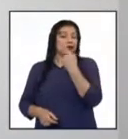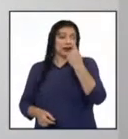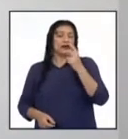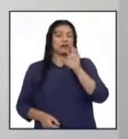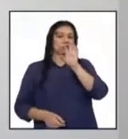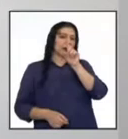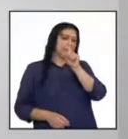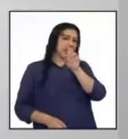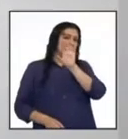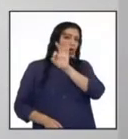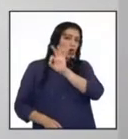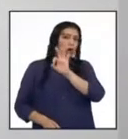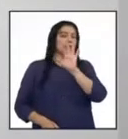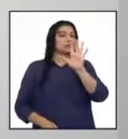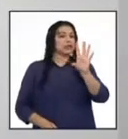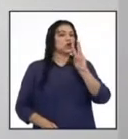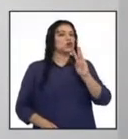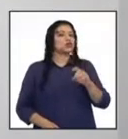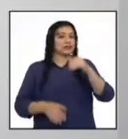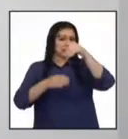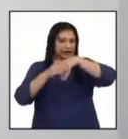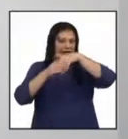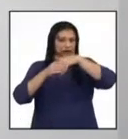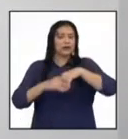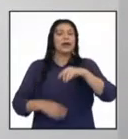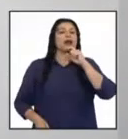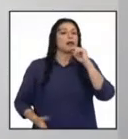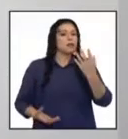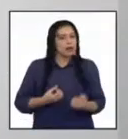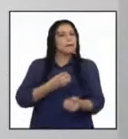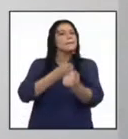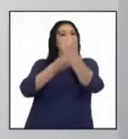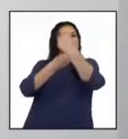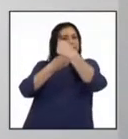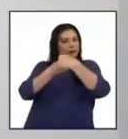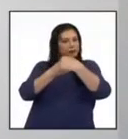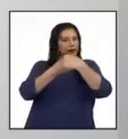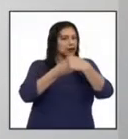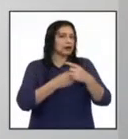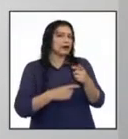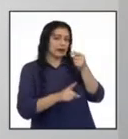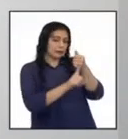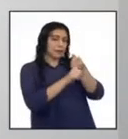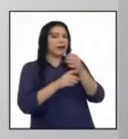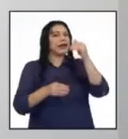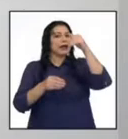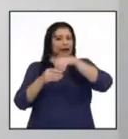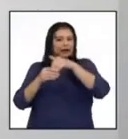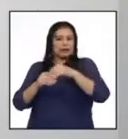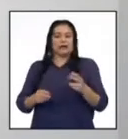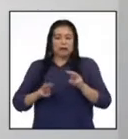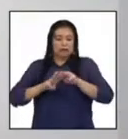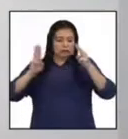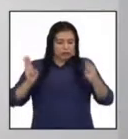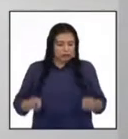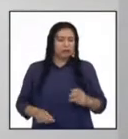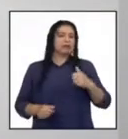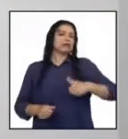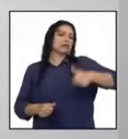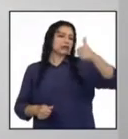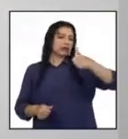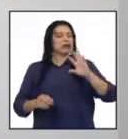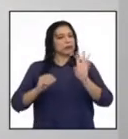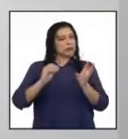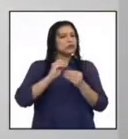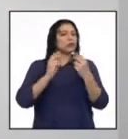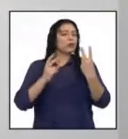de 1956, las mujeres participaron como electoras, miembros de mesa titulares y